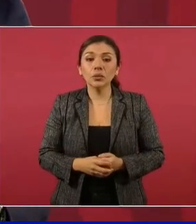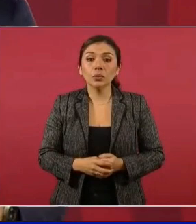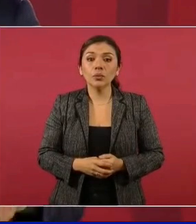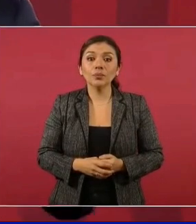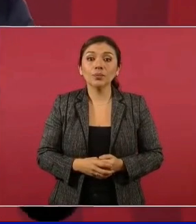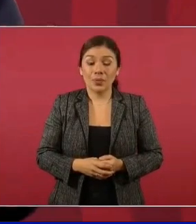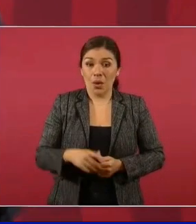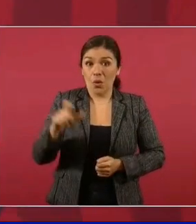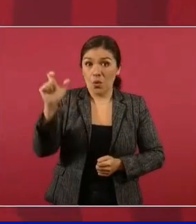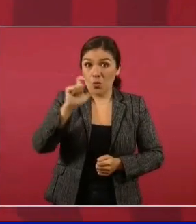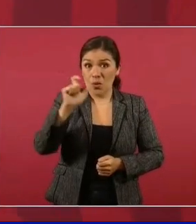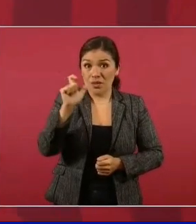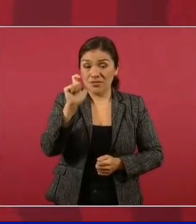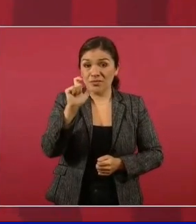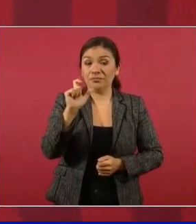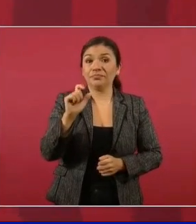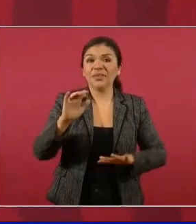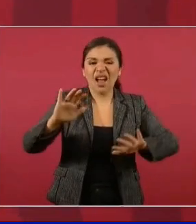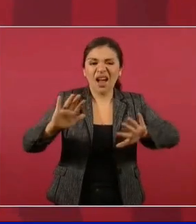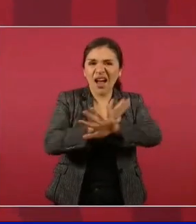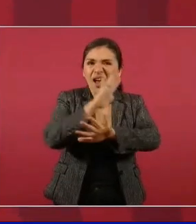cuando se hacen las reformas